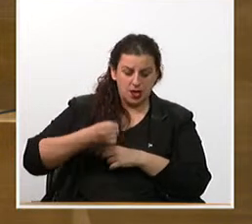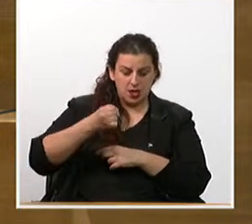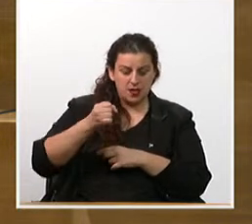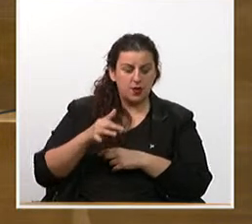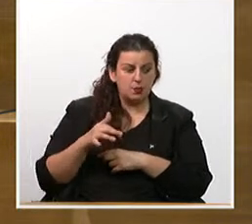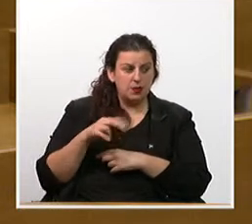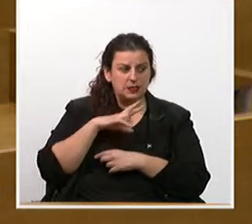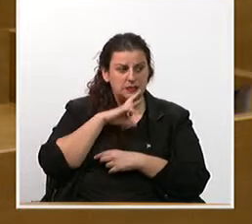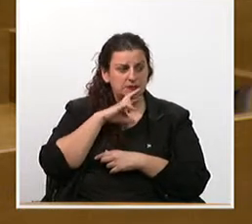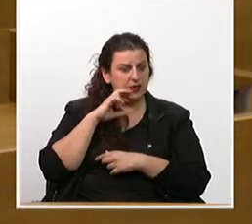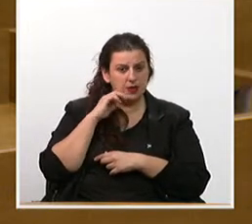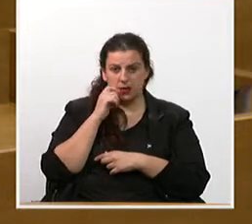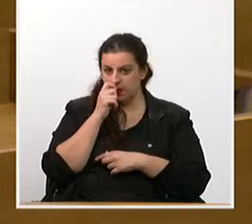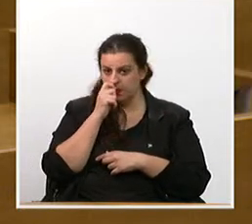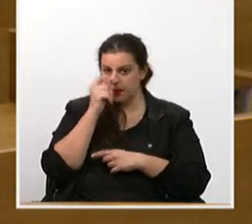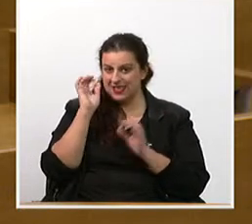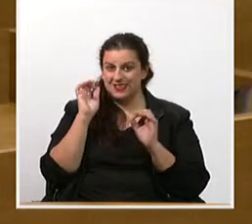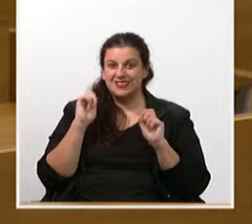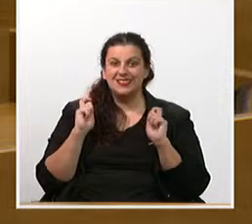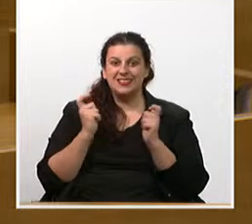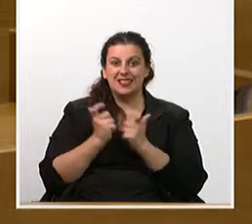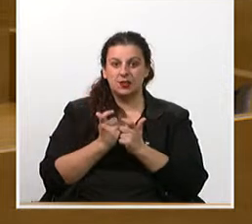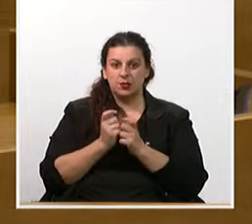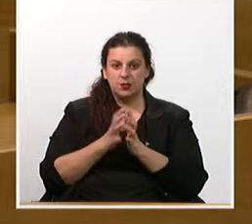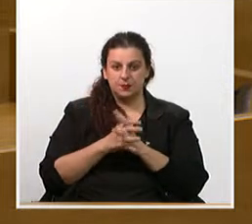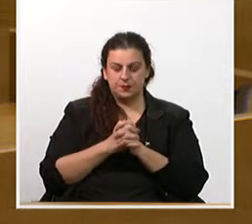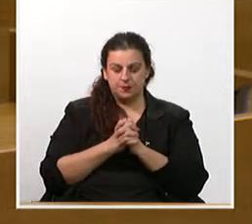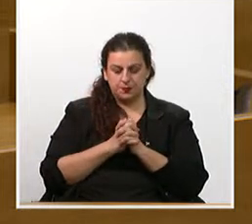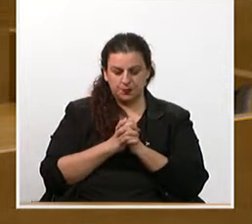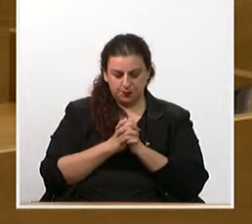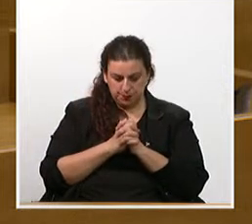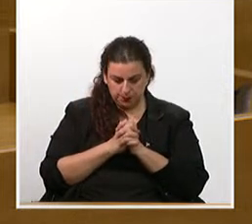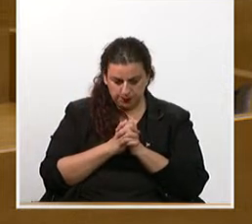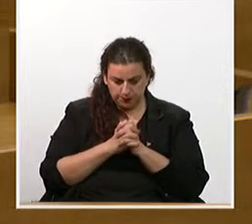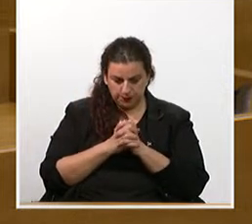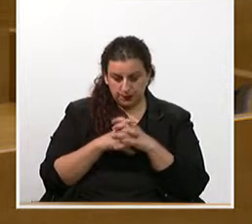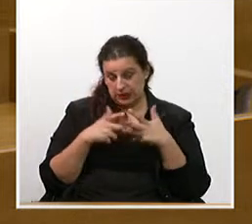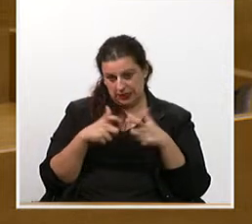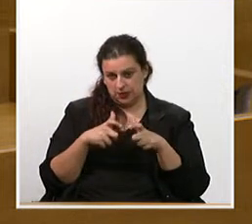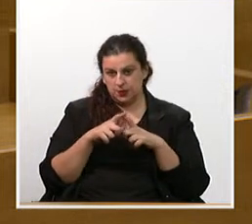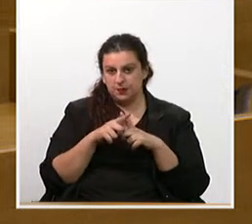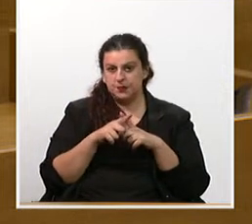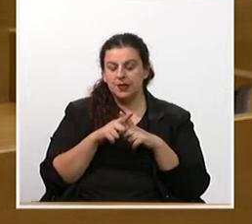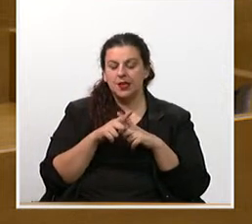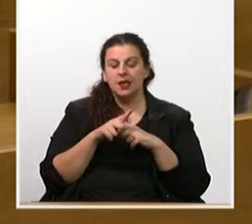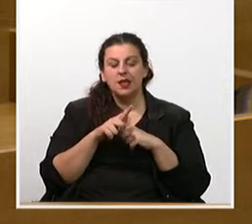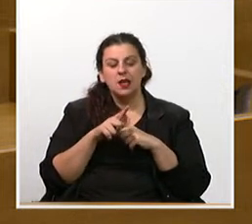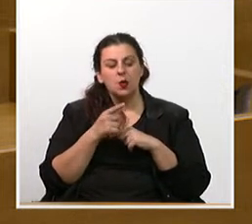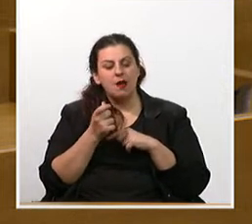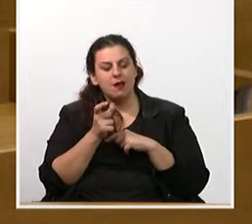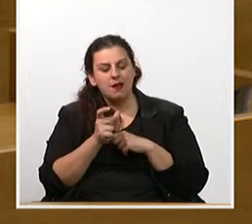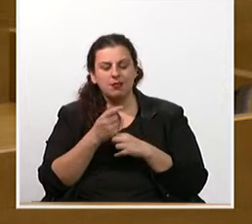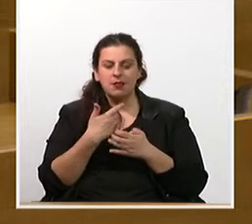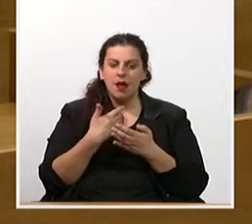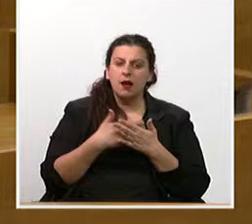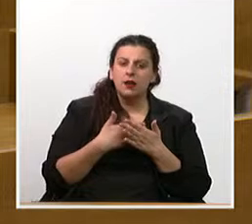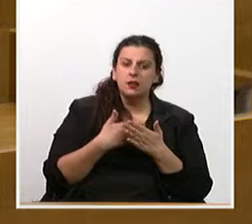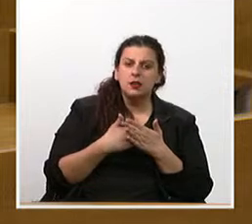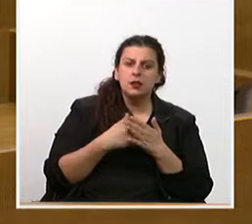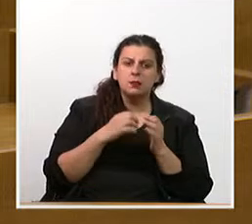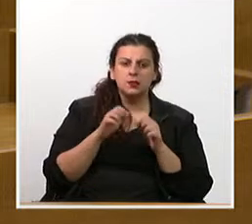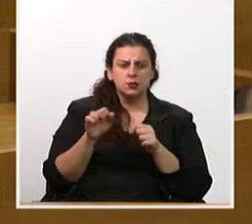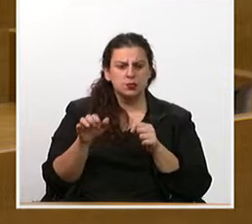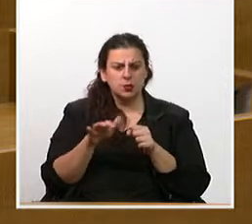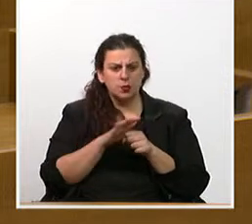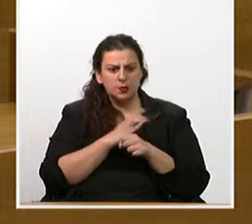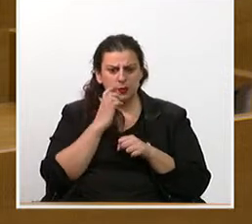valoradas para el sector constituye un instrumento eficaz para garantizar sus rentas y proporcionan una adecuada cobertura frente